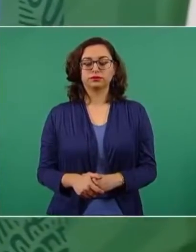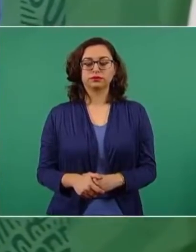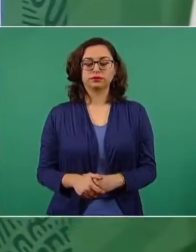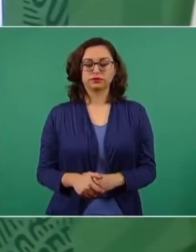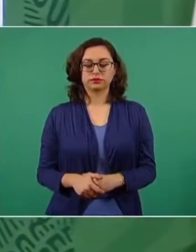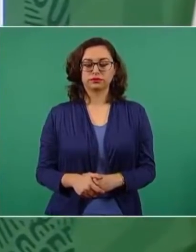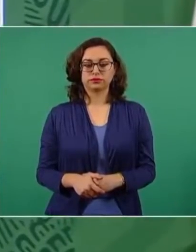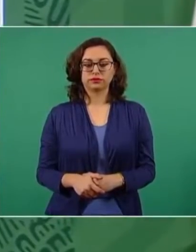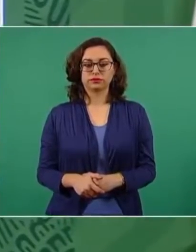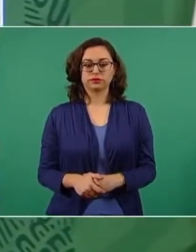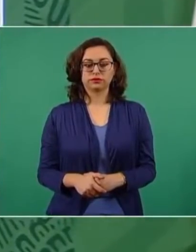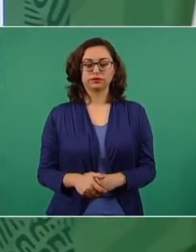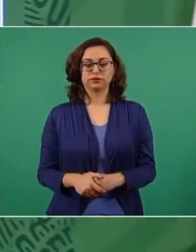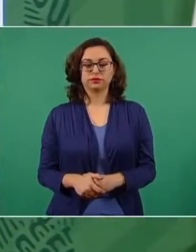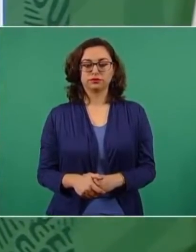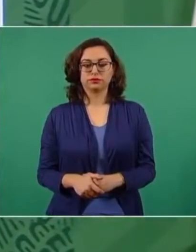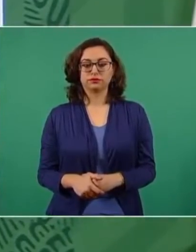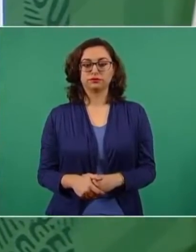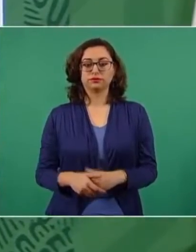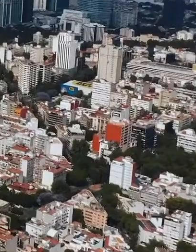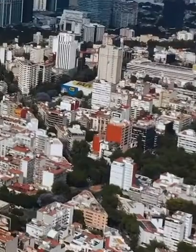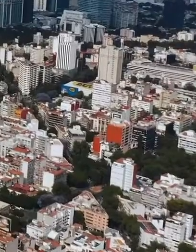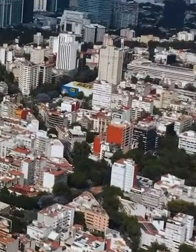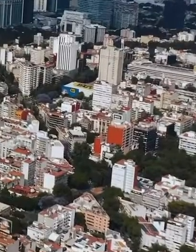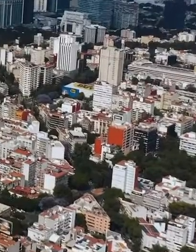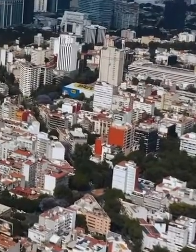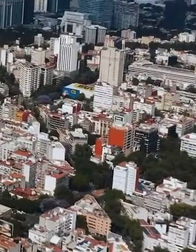no había logrado